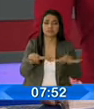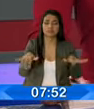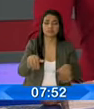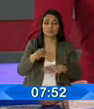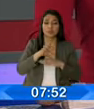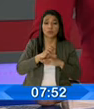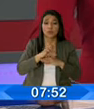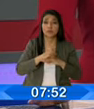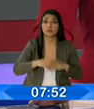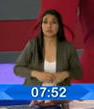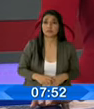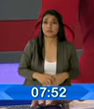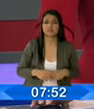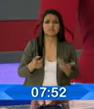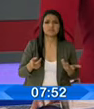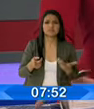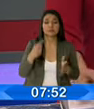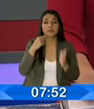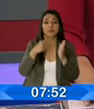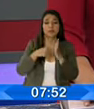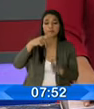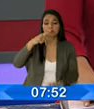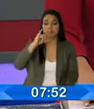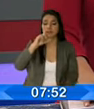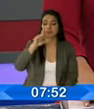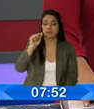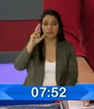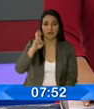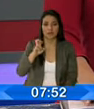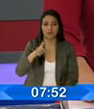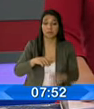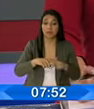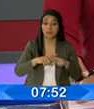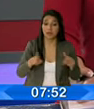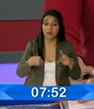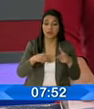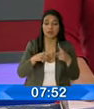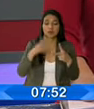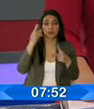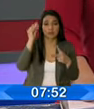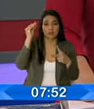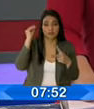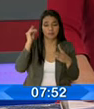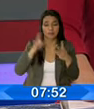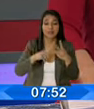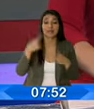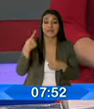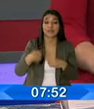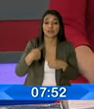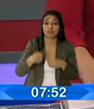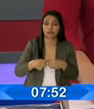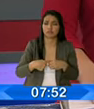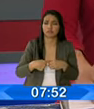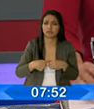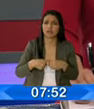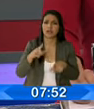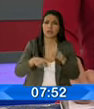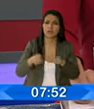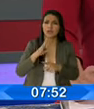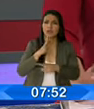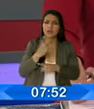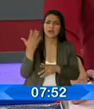Se destaca la diablada de Pídaro, pero no menos importantes son las de Riobamba y las de la ciudad de Quito. Existen varias leyendas sobre